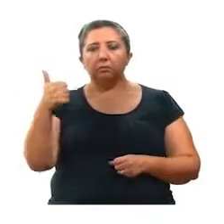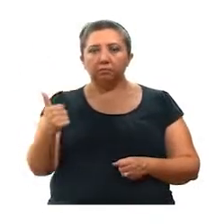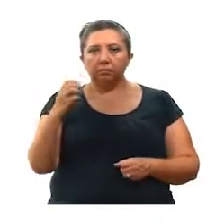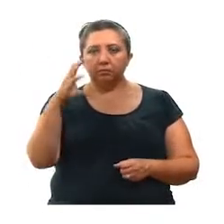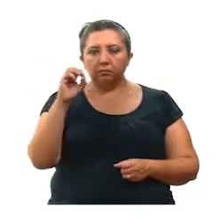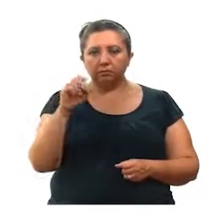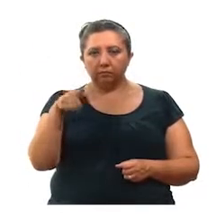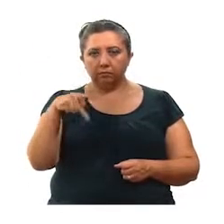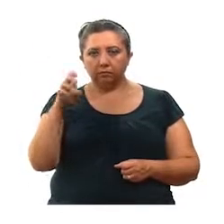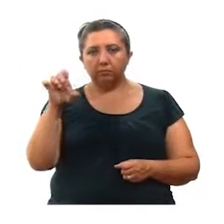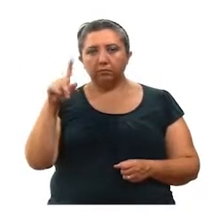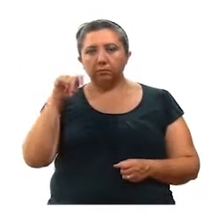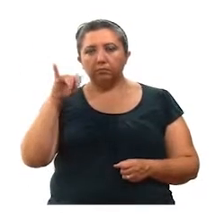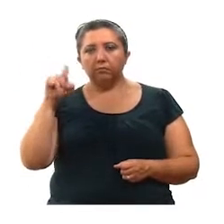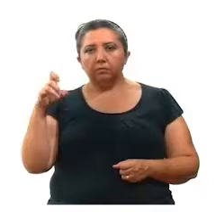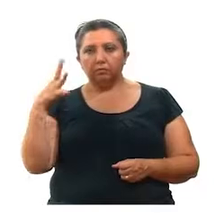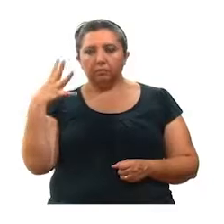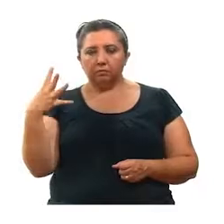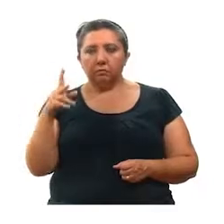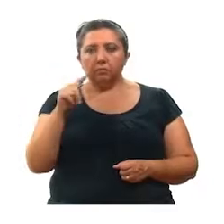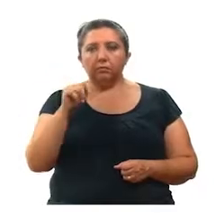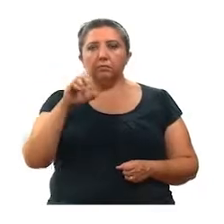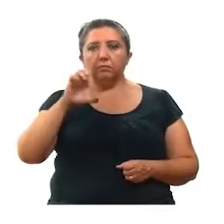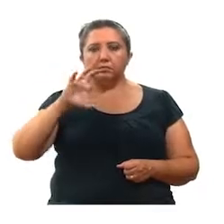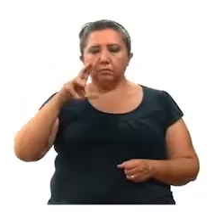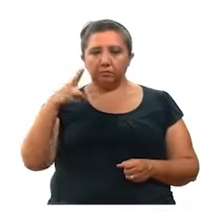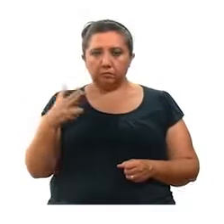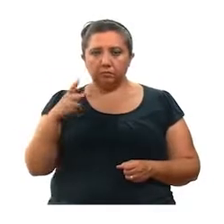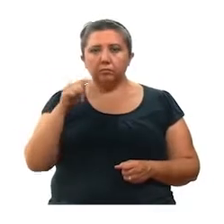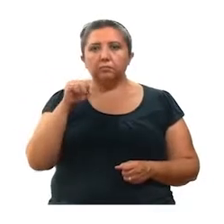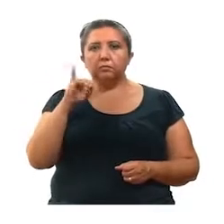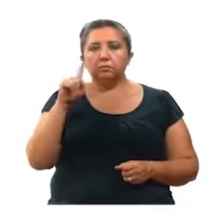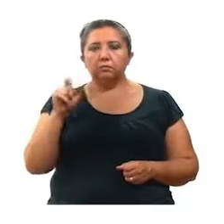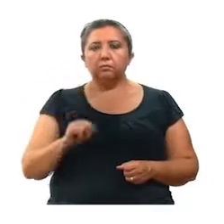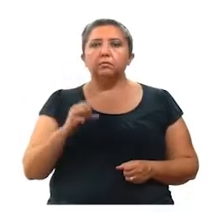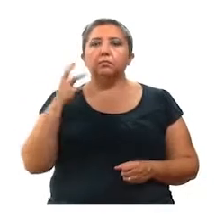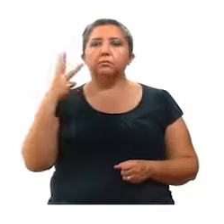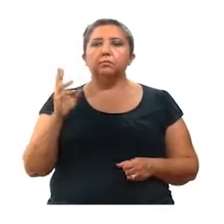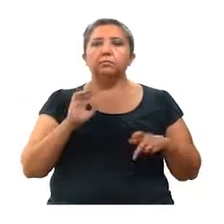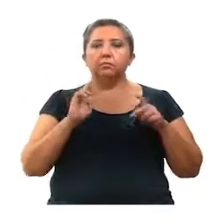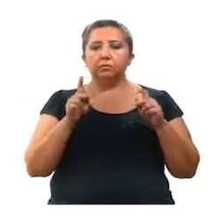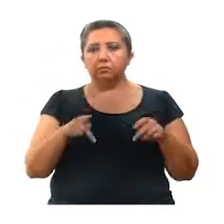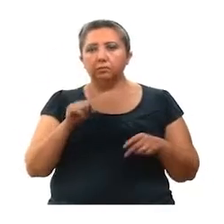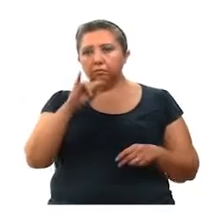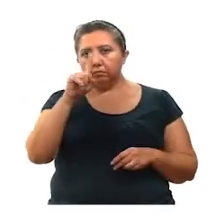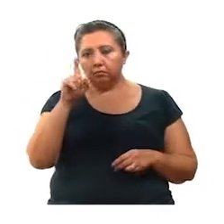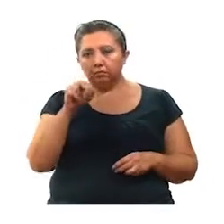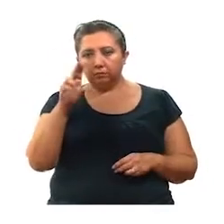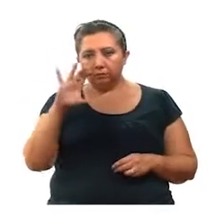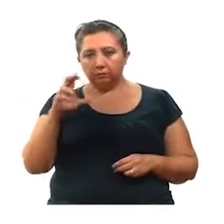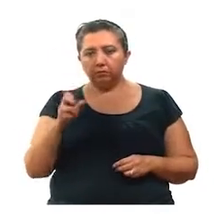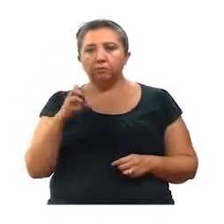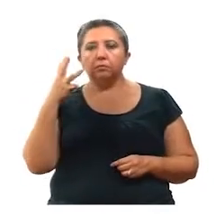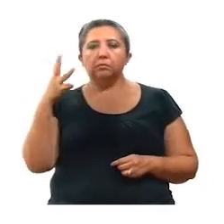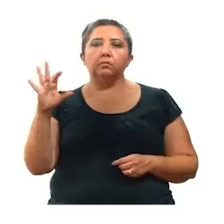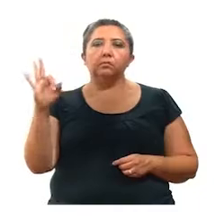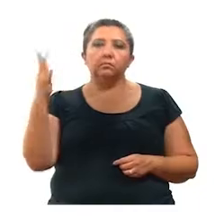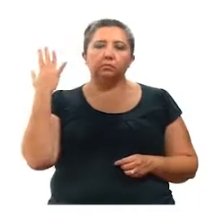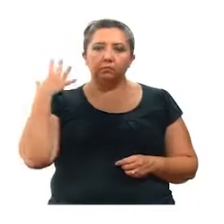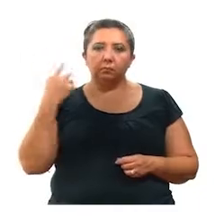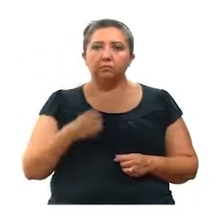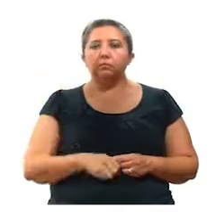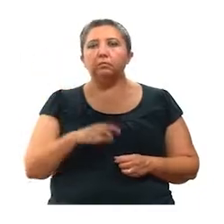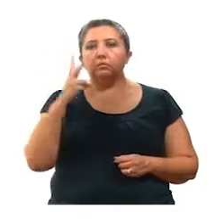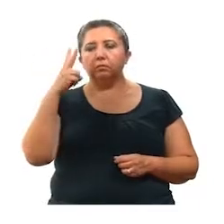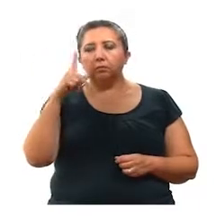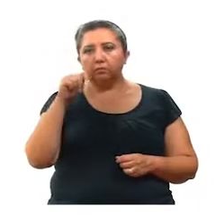en Concal y Ticul, 4 en Tecó y Tizimim, 3 en Progreso, Sinanché y 3 foráneos,